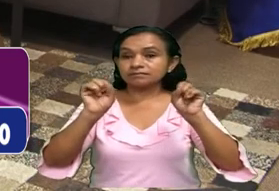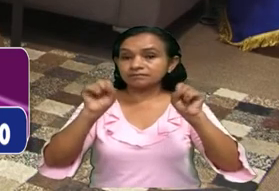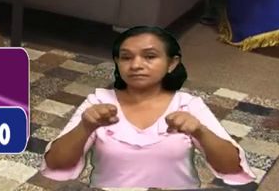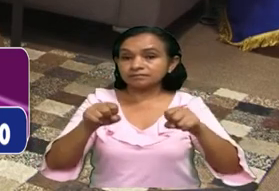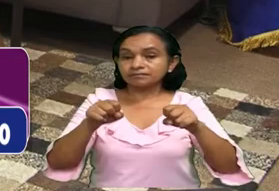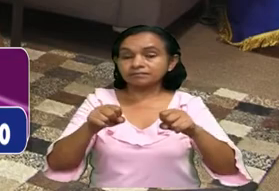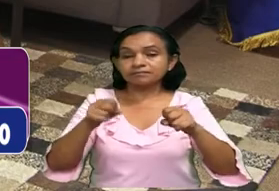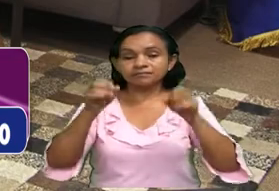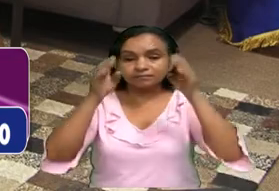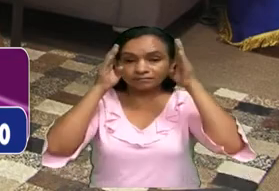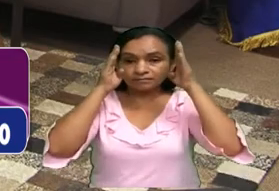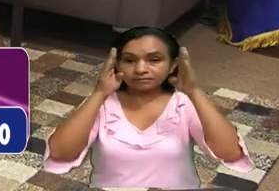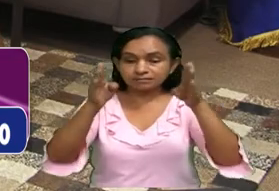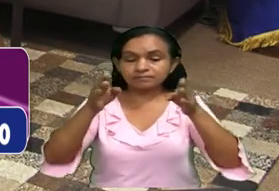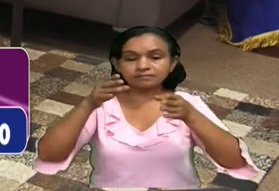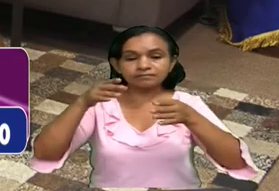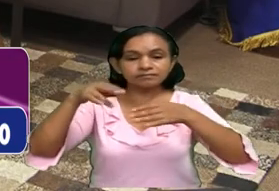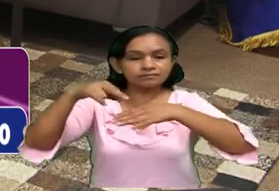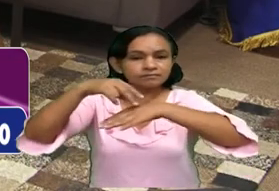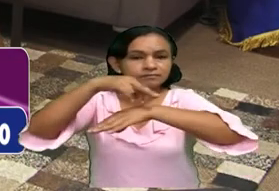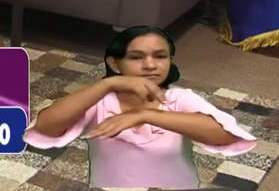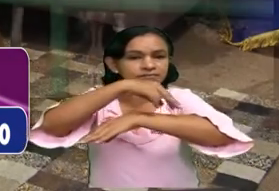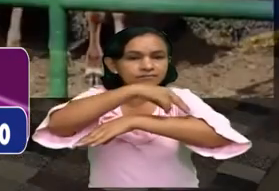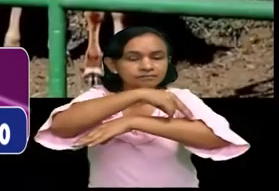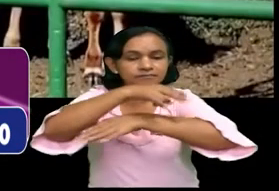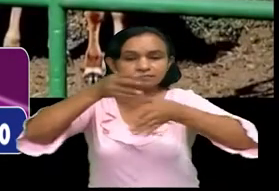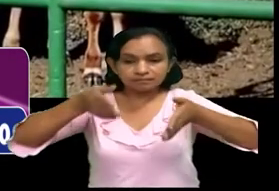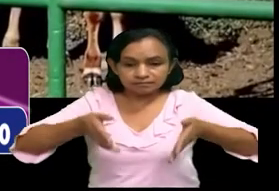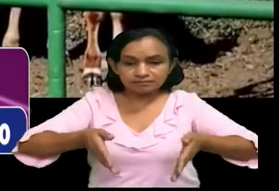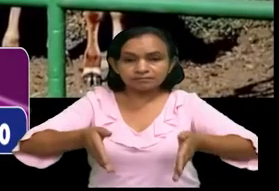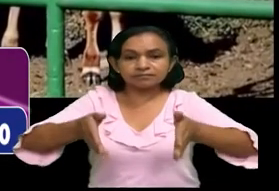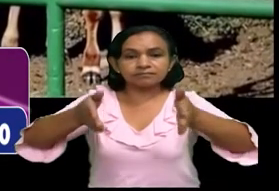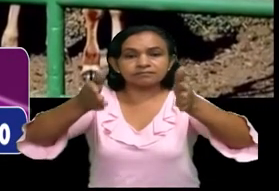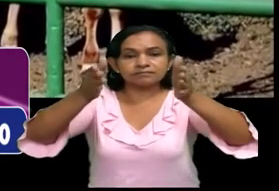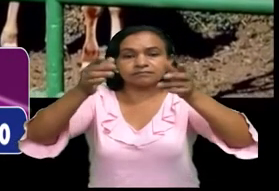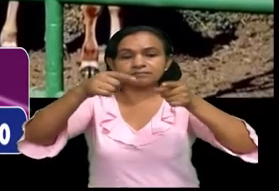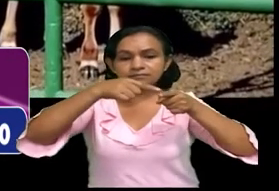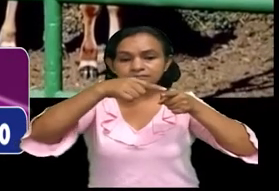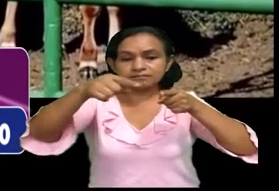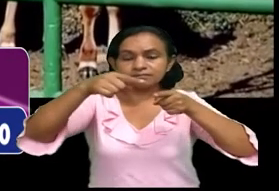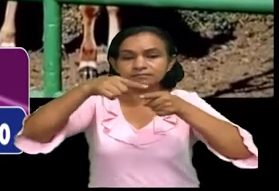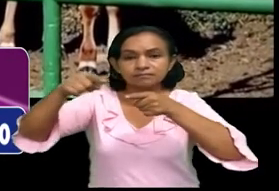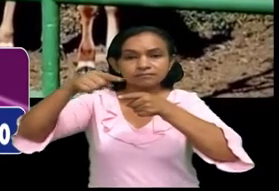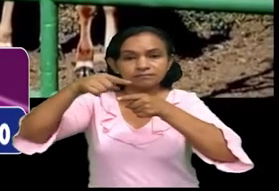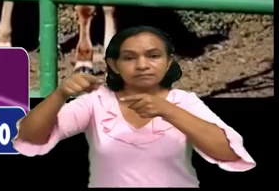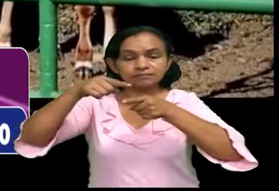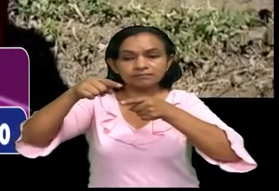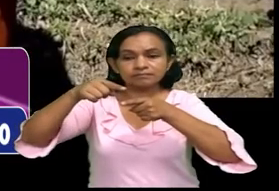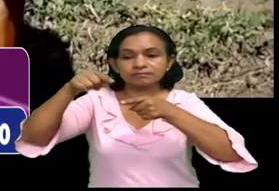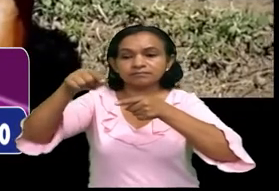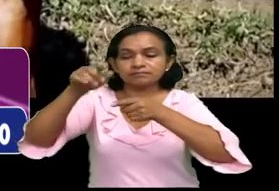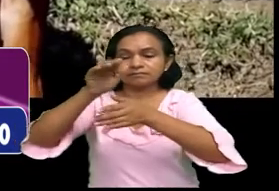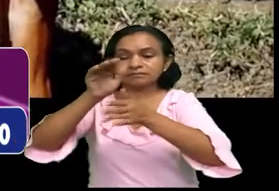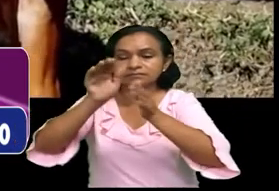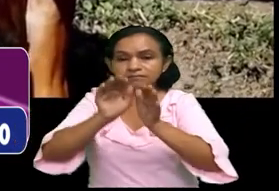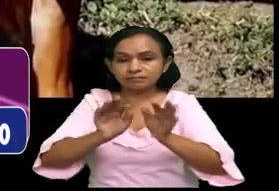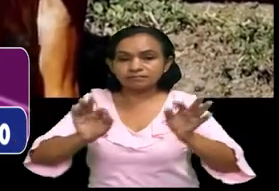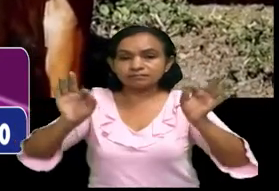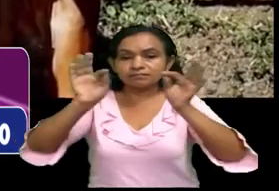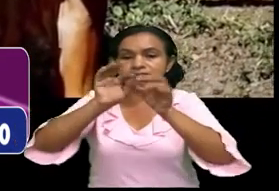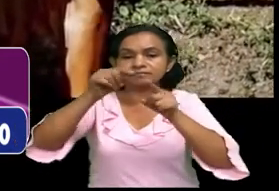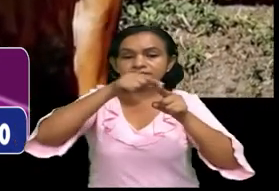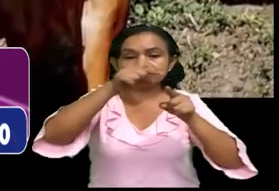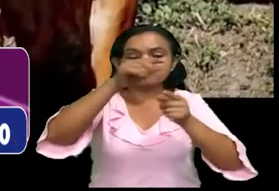total de cobertura de caminos, de carreteras municipales hacia las cabeceras departamentales,